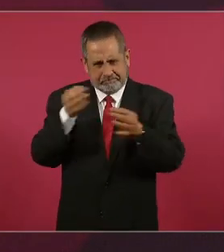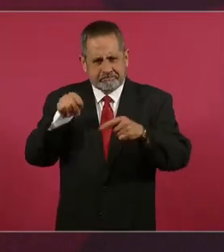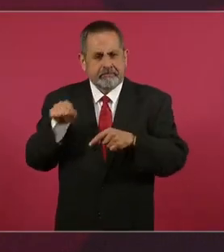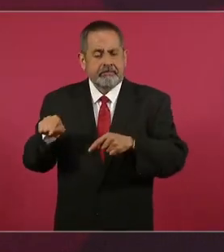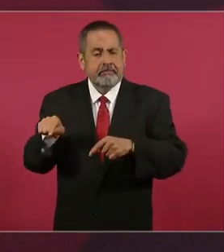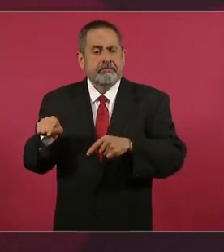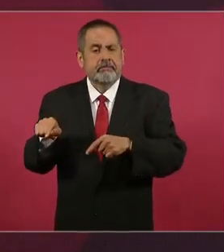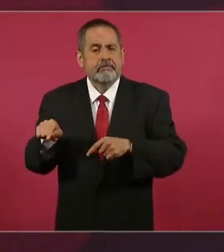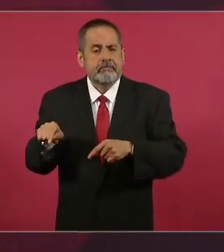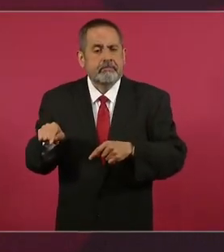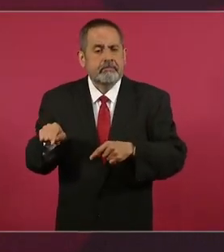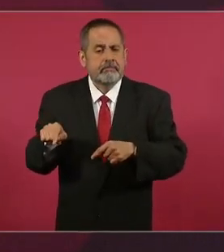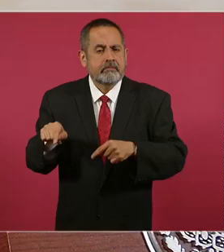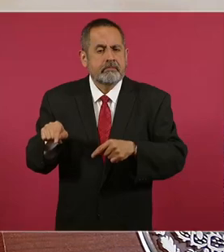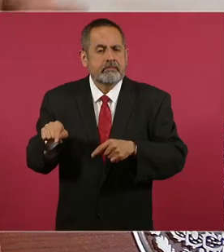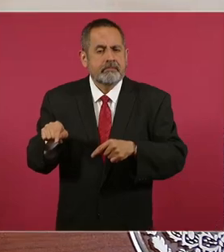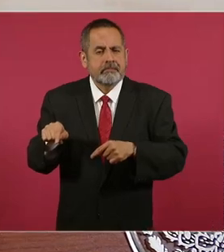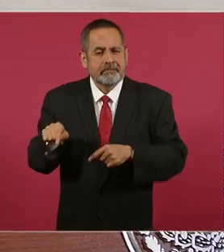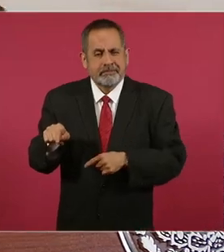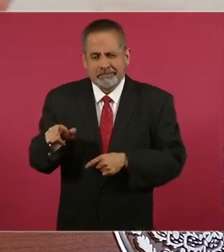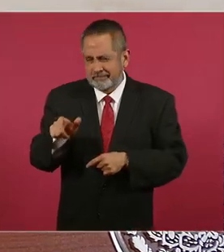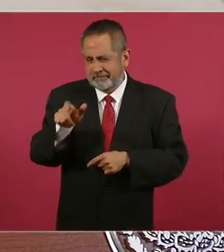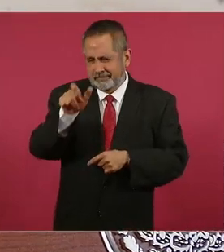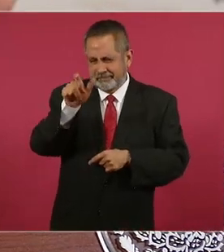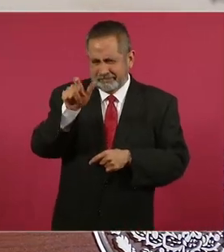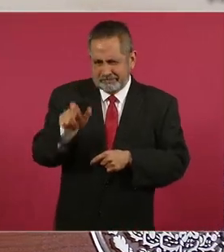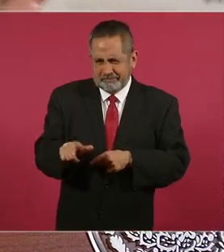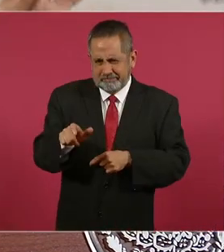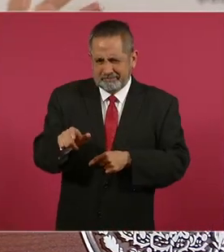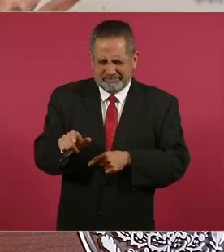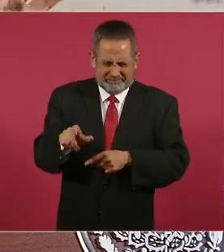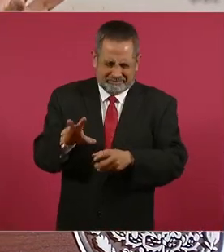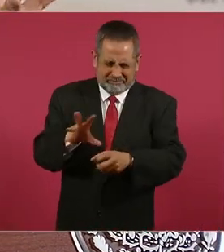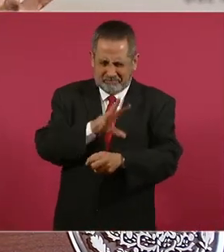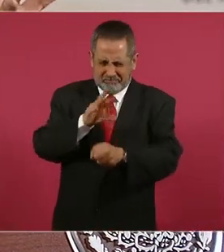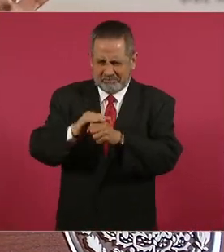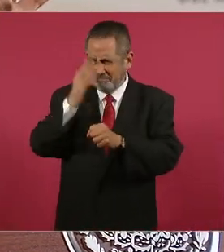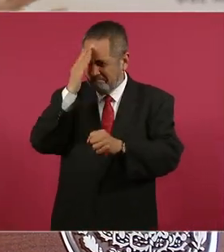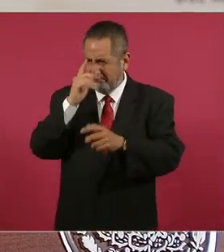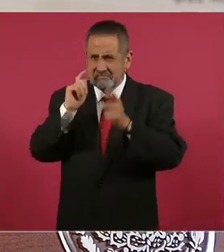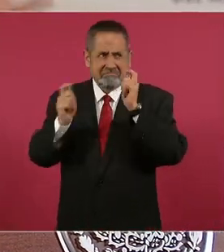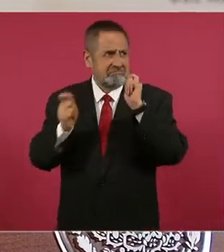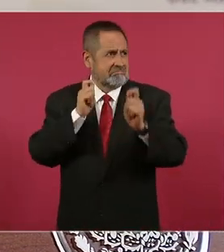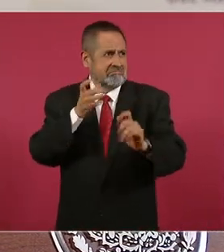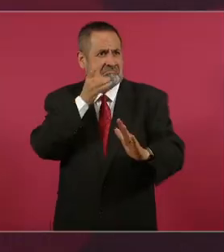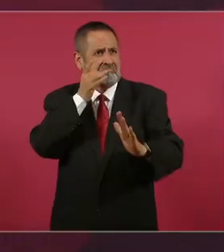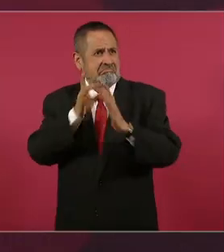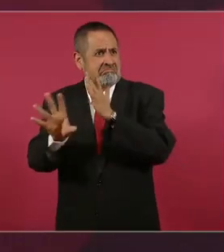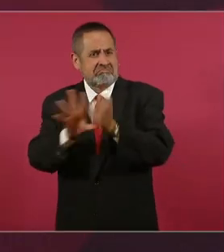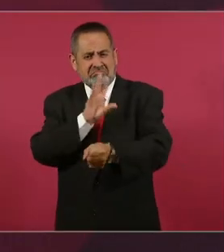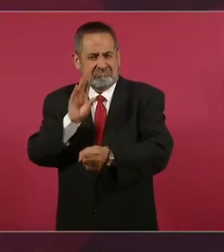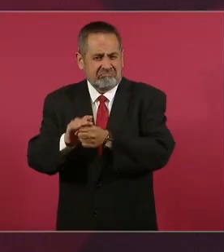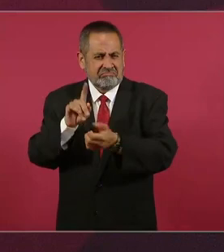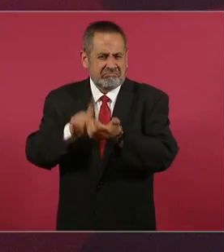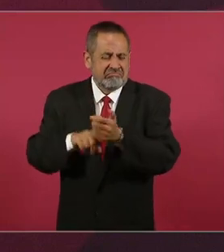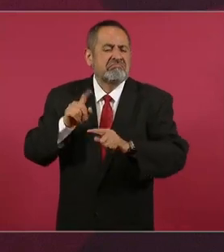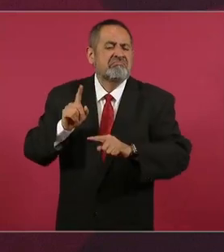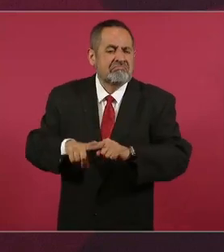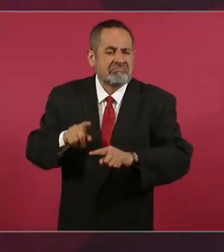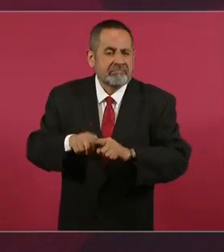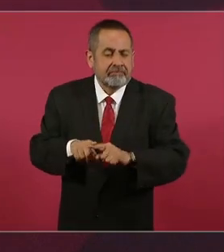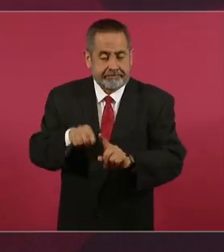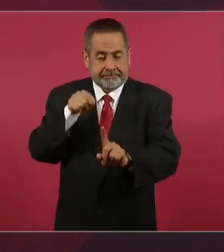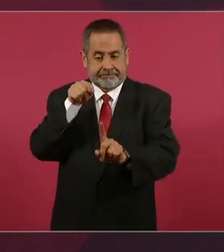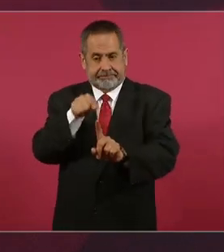el personaje más completo de la vida pública era el que al